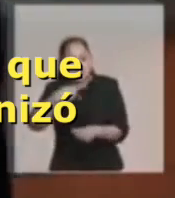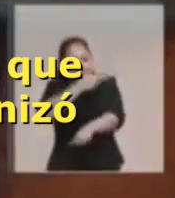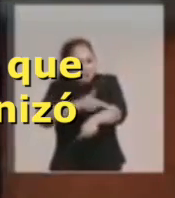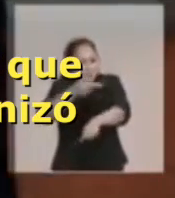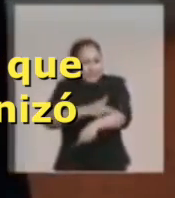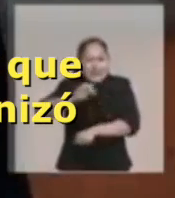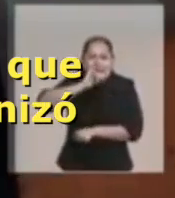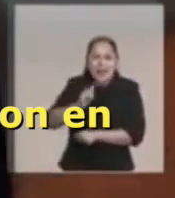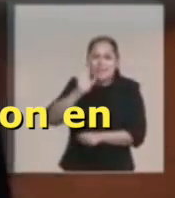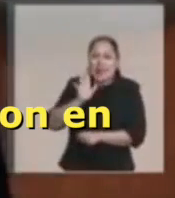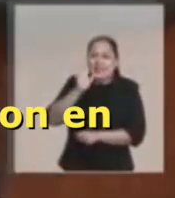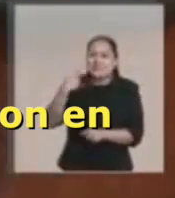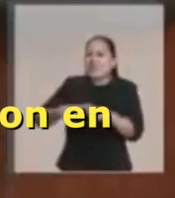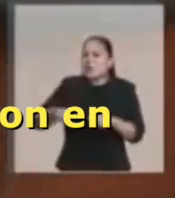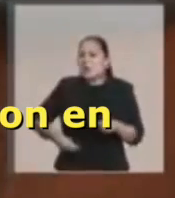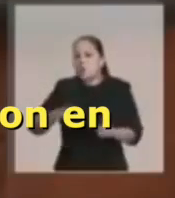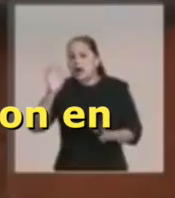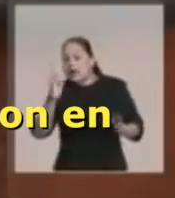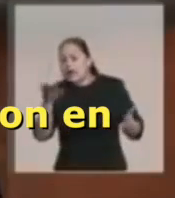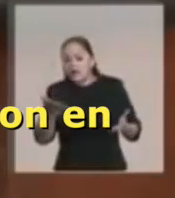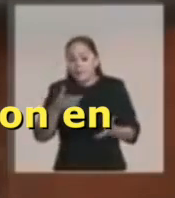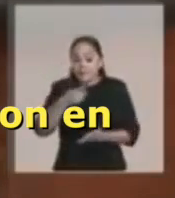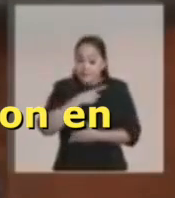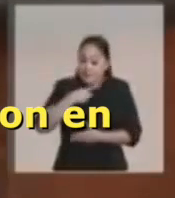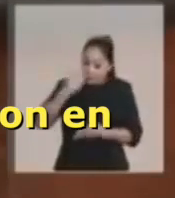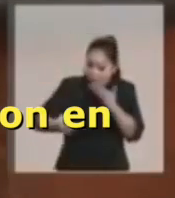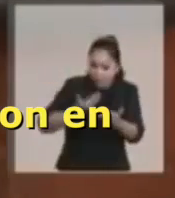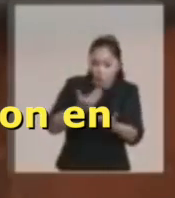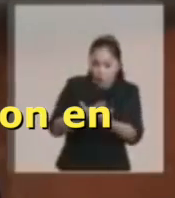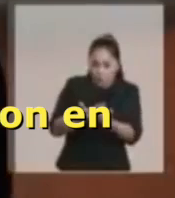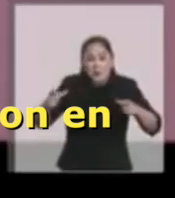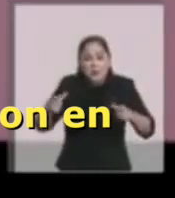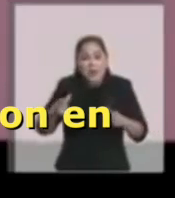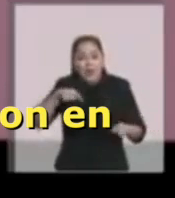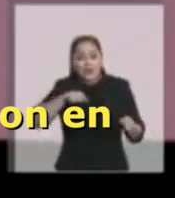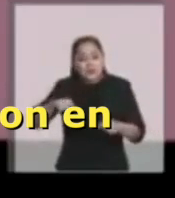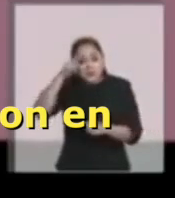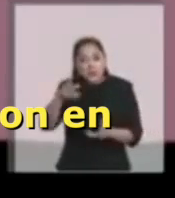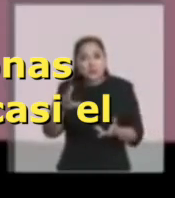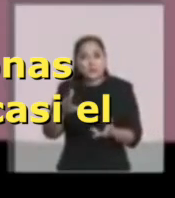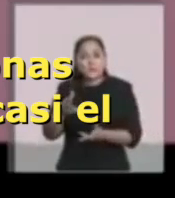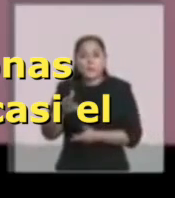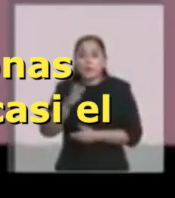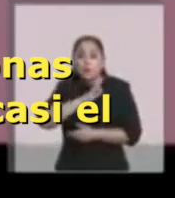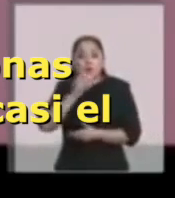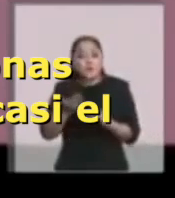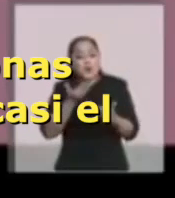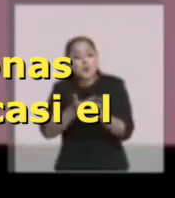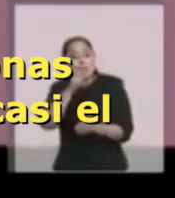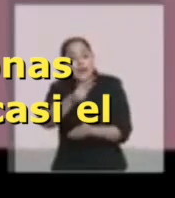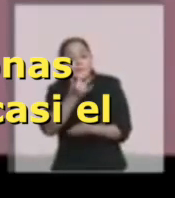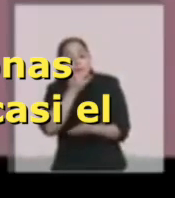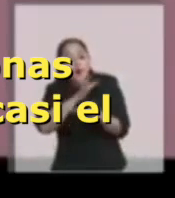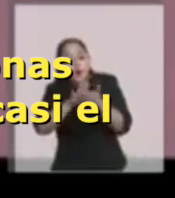sintonizó el debate cuando esto es 2 de cada 5 personas se interesaron en el ejercicio en